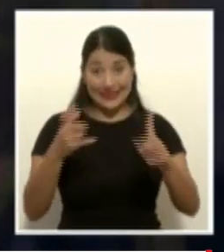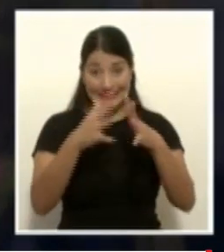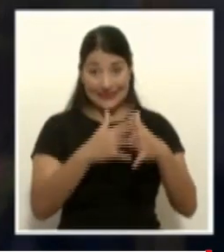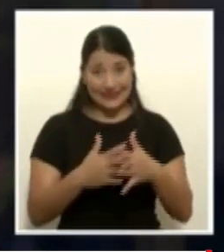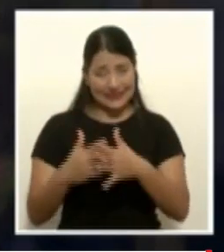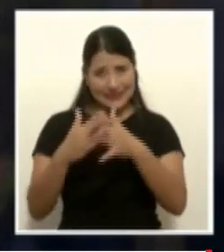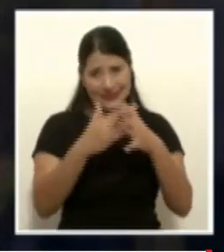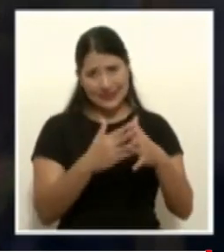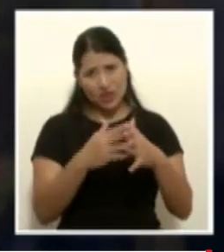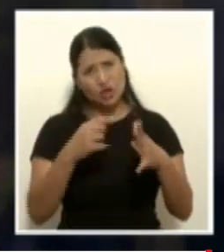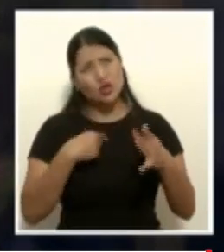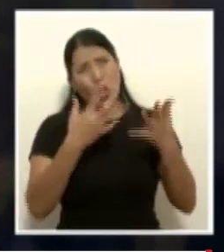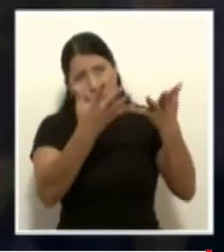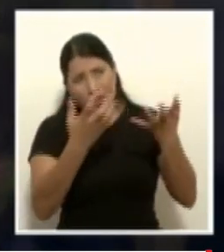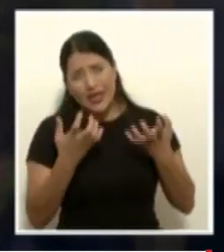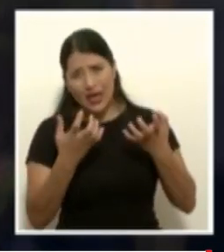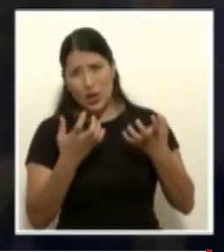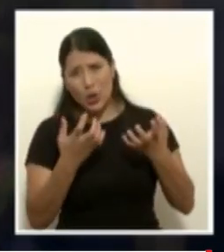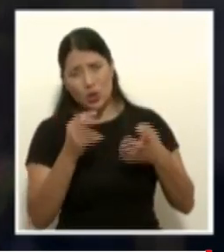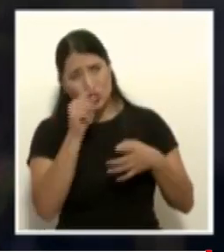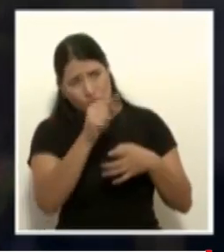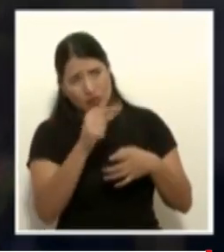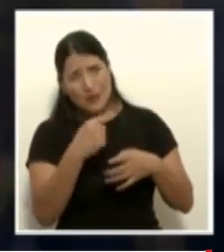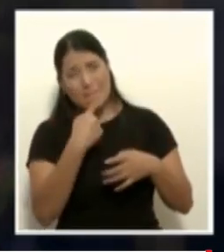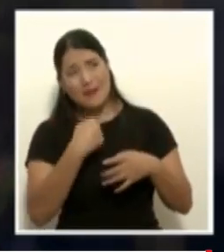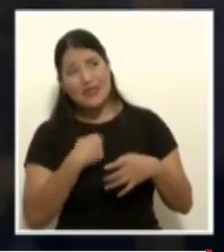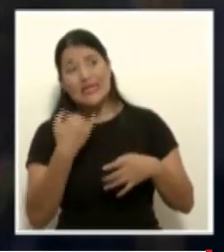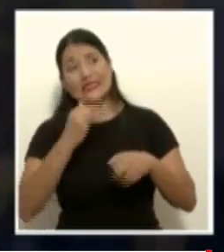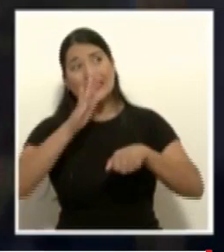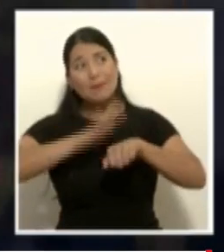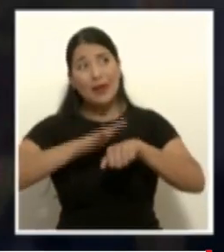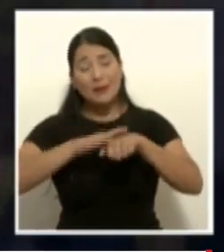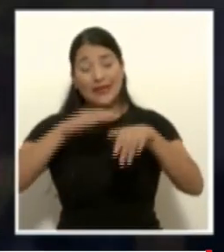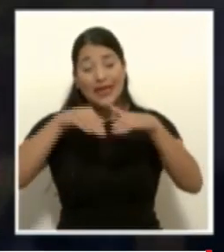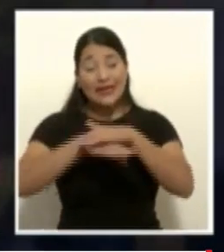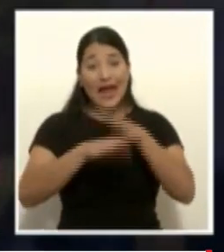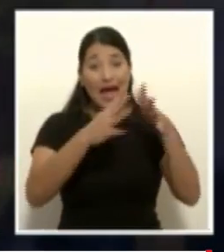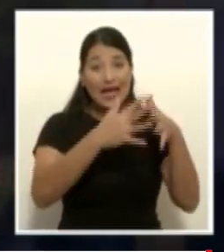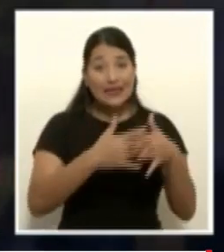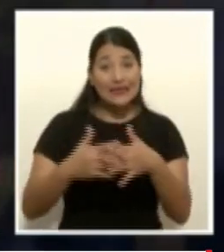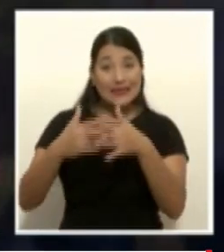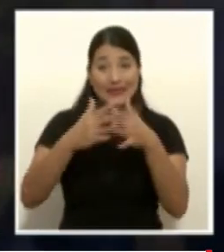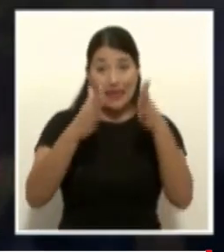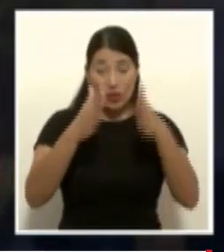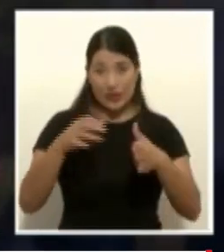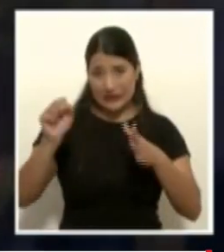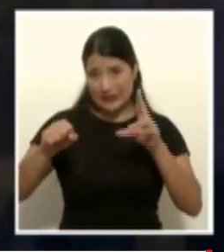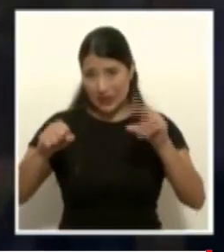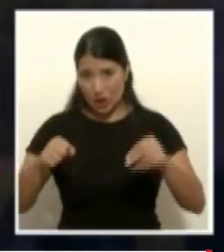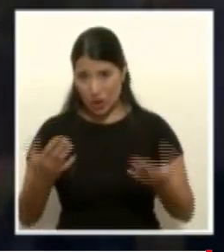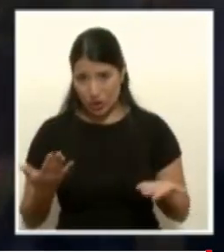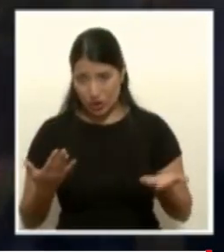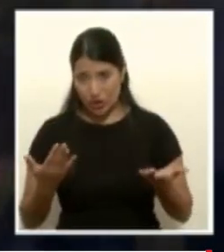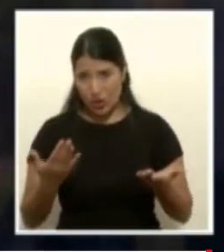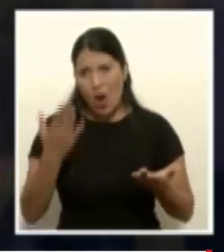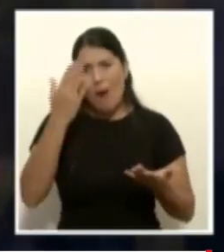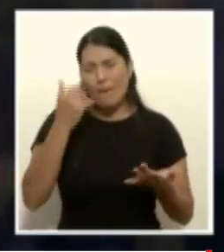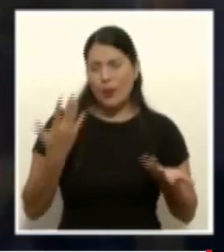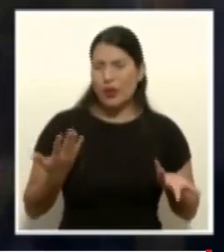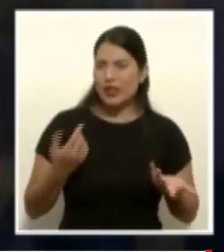que me ratifique los Estados Unidos, si van a entrar estadounidenses o no, porque en eso uno se preguntaría, ¿para qué hacer lista de